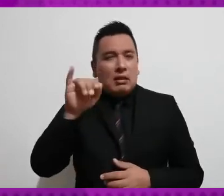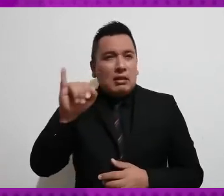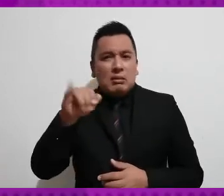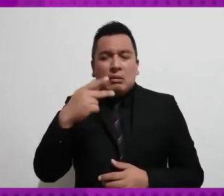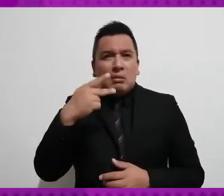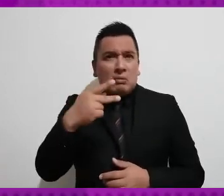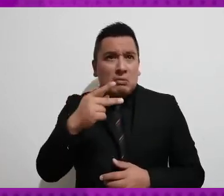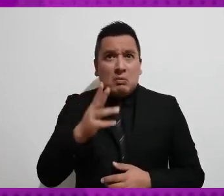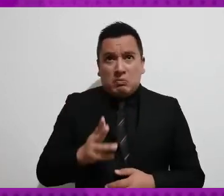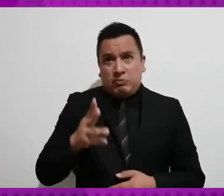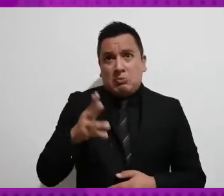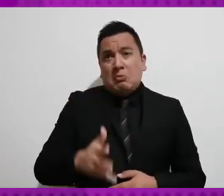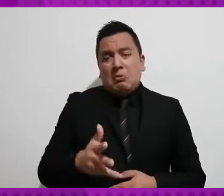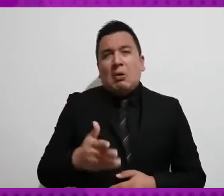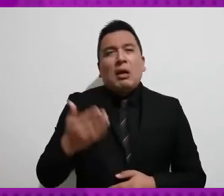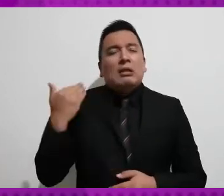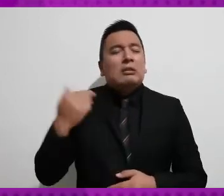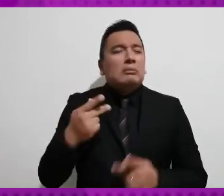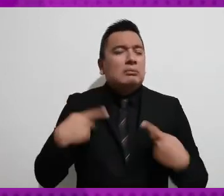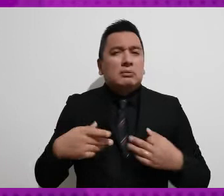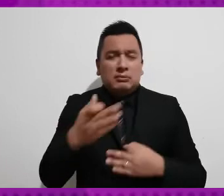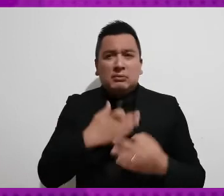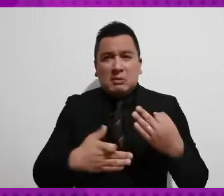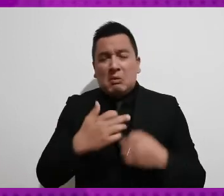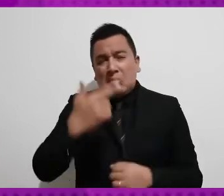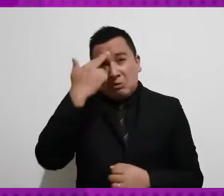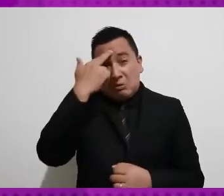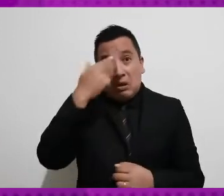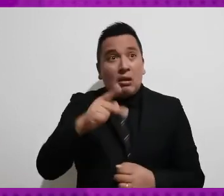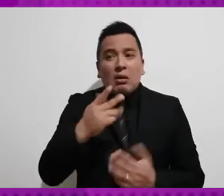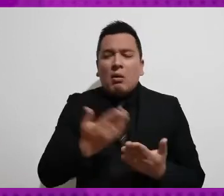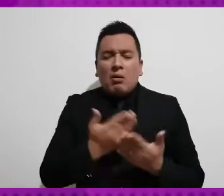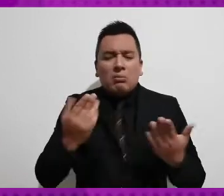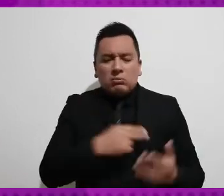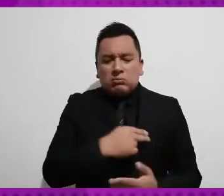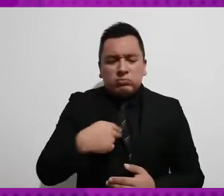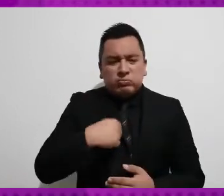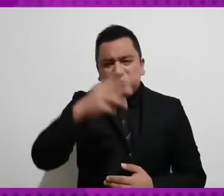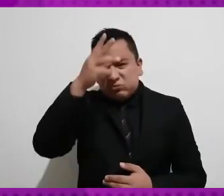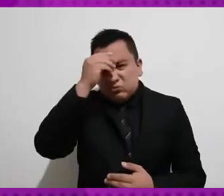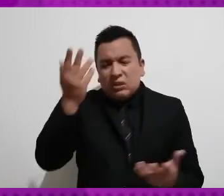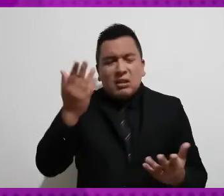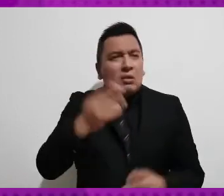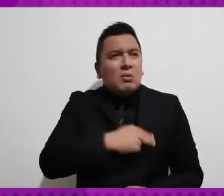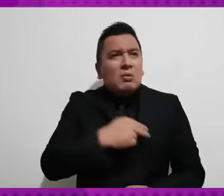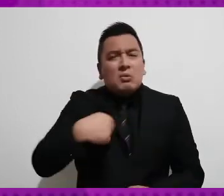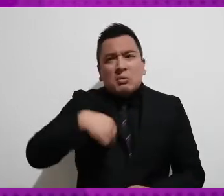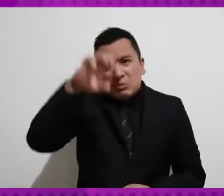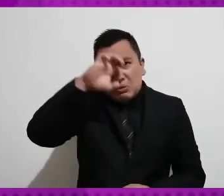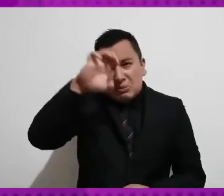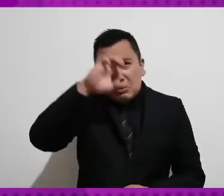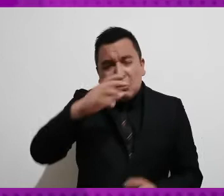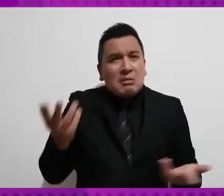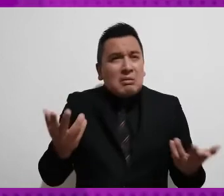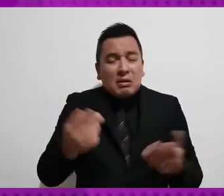mes y es muy importante resaltar qué nos deja de aprendizaje, qué nos deja de experiencia en